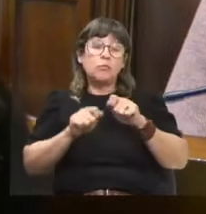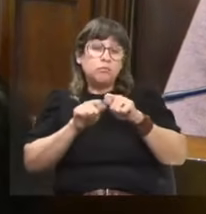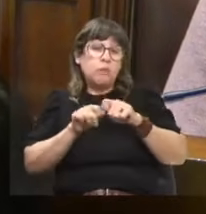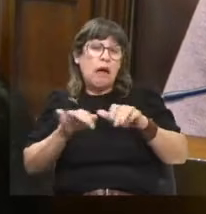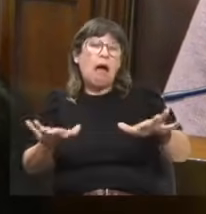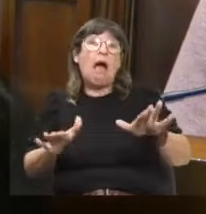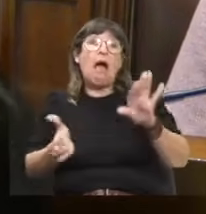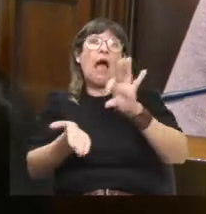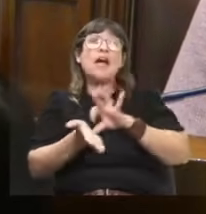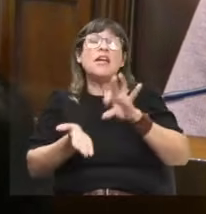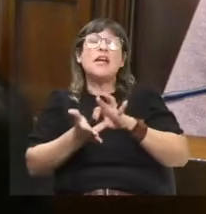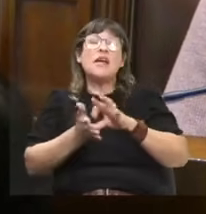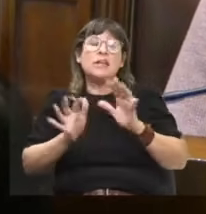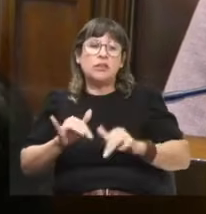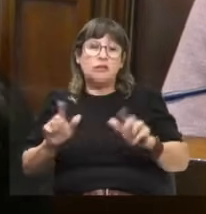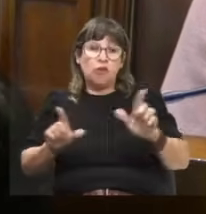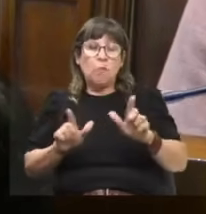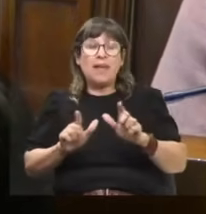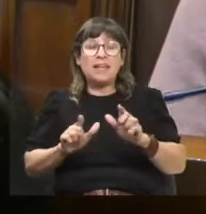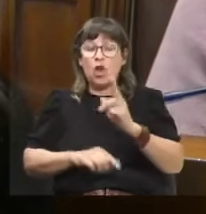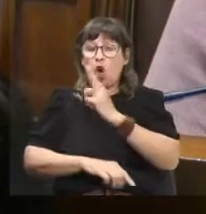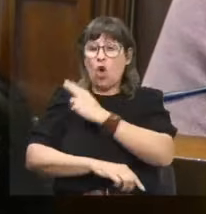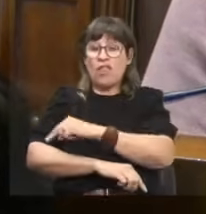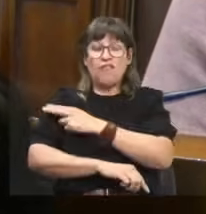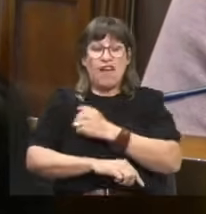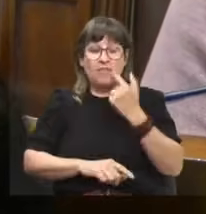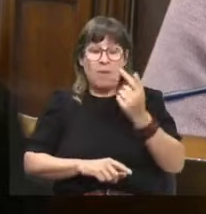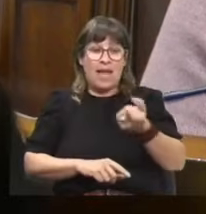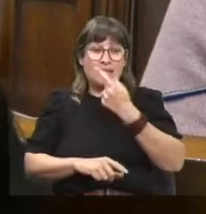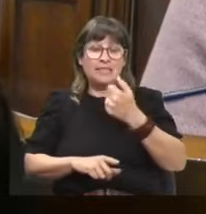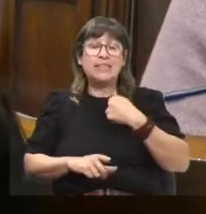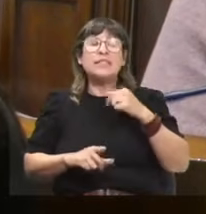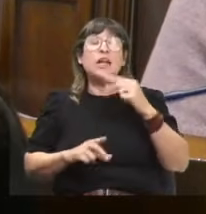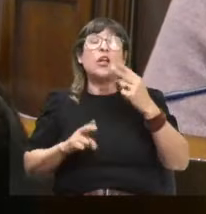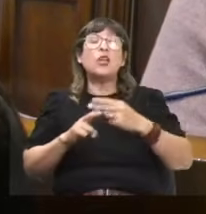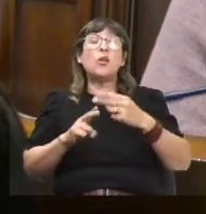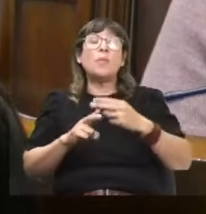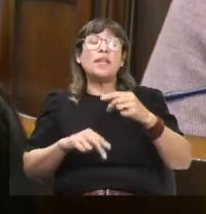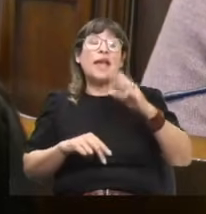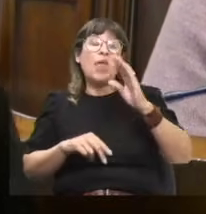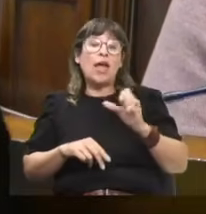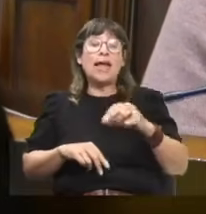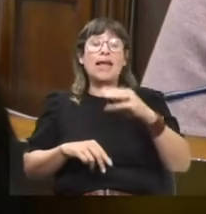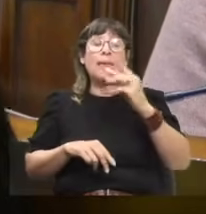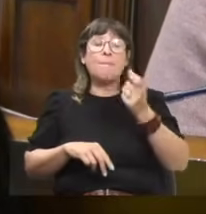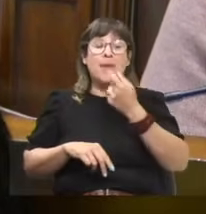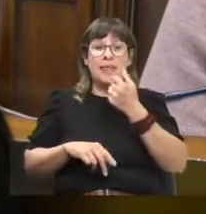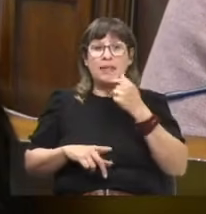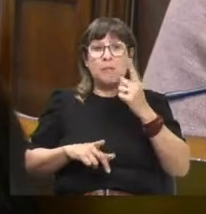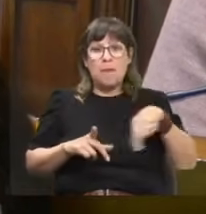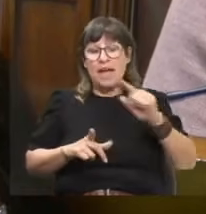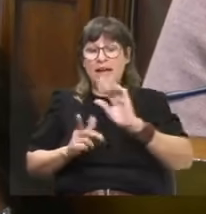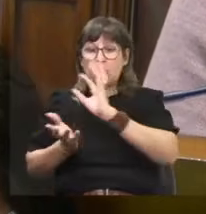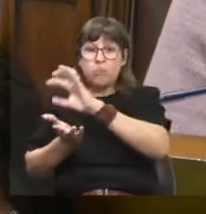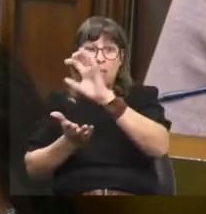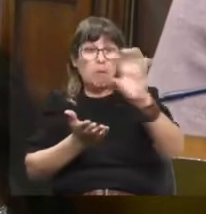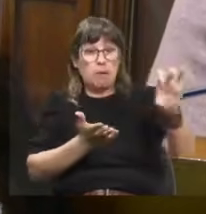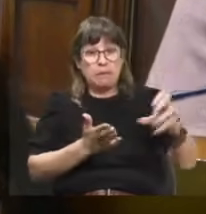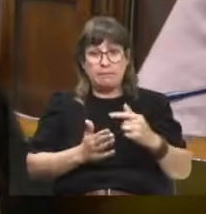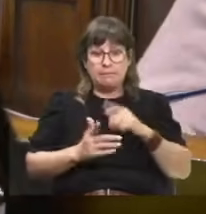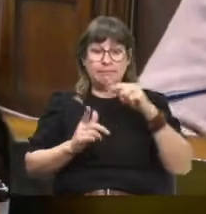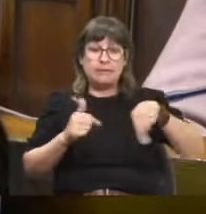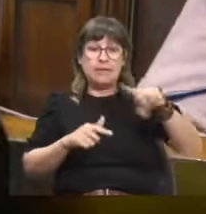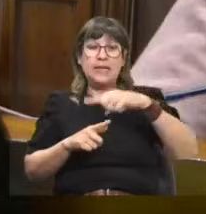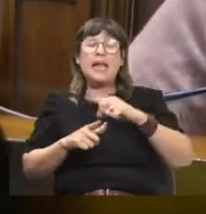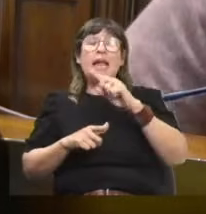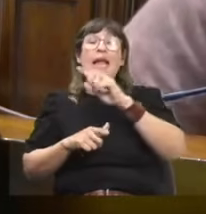sistema informático de farmacia, denominado e-medicamentos, previniendo incluir todas las unidades ejecutoras en marzo